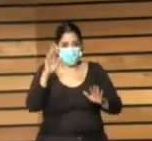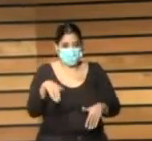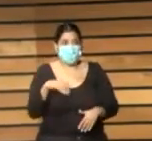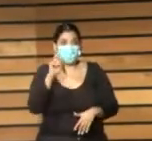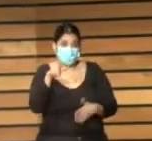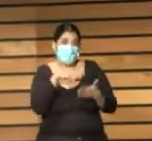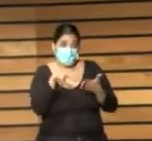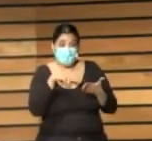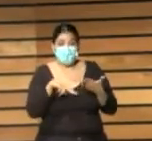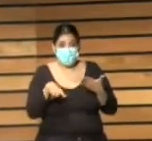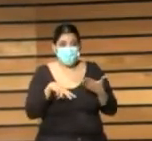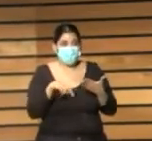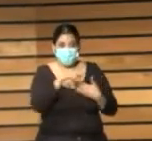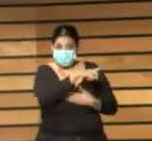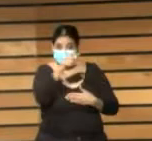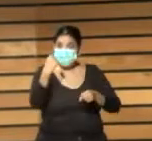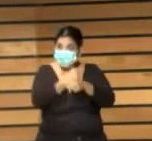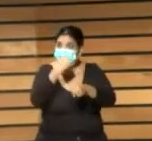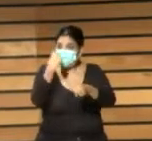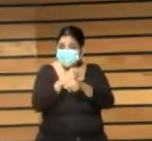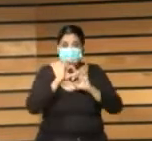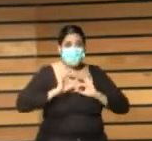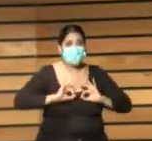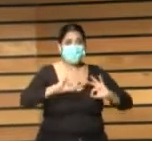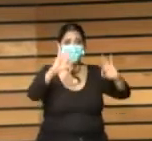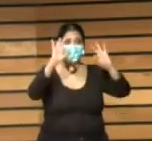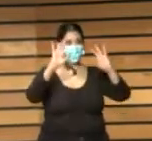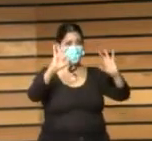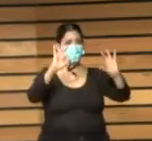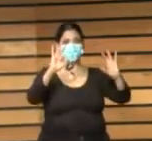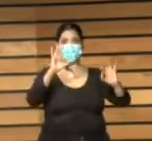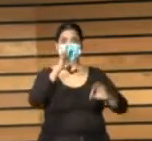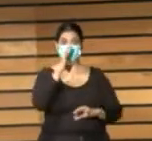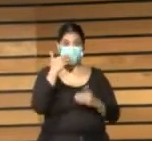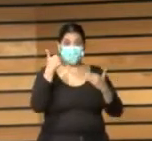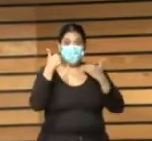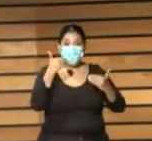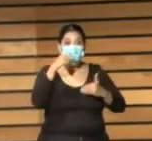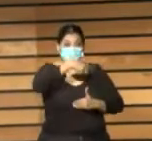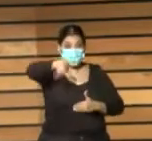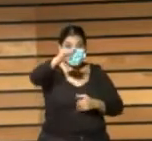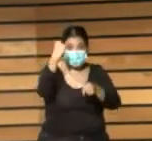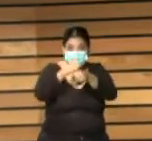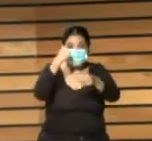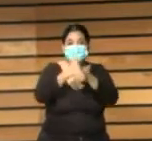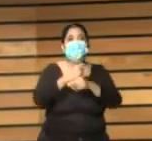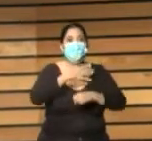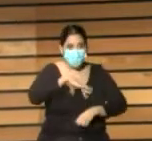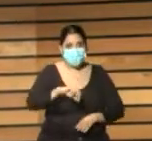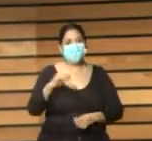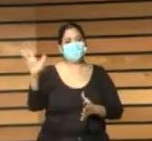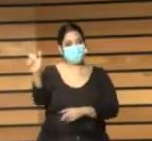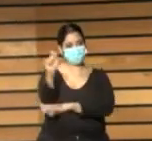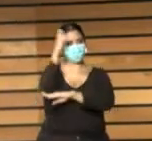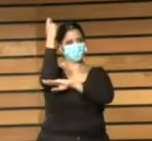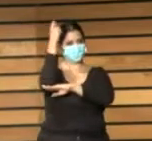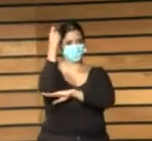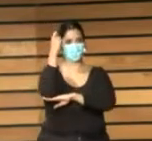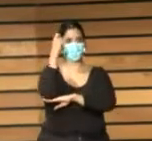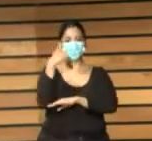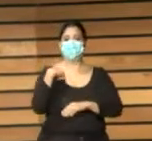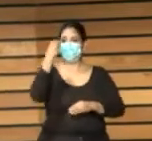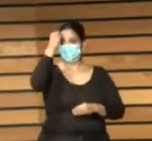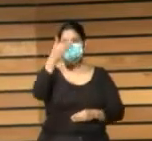la lectura. Ese es vuestro trabajo. Vosotros posibilitáis eso con vuestro trabajo. Creo que es un servicio esencial, creo que os tenéis